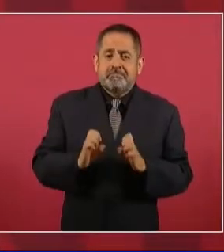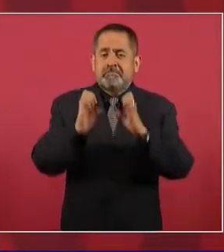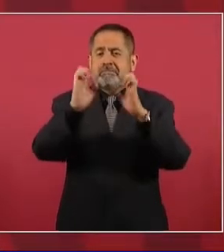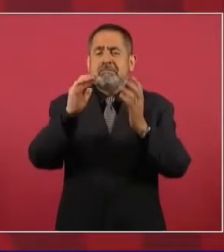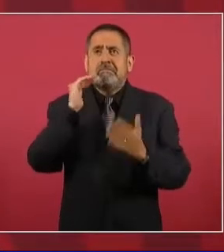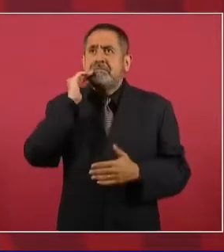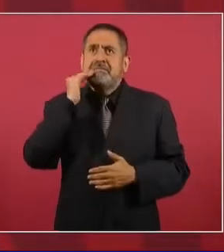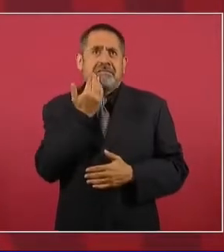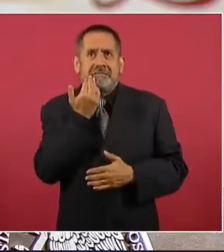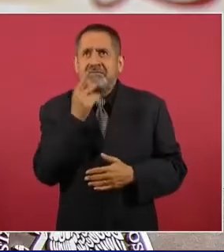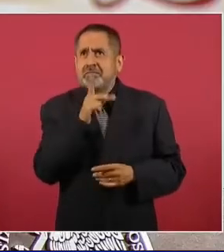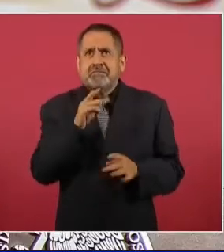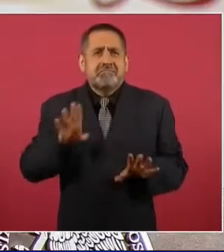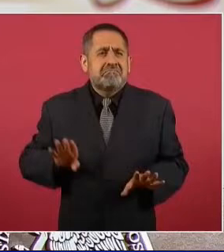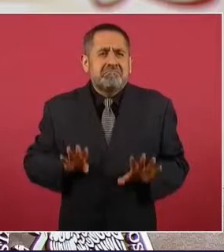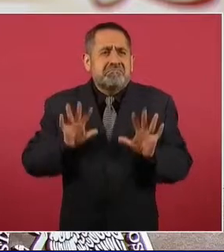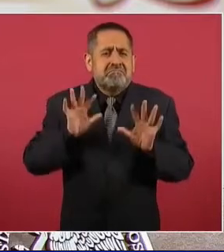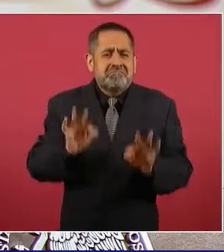estructuralmente.